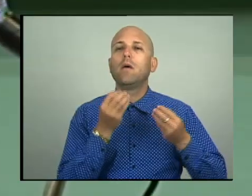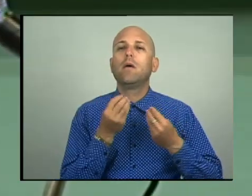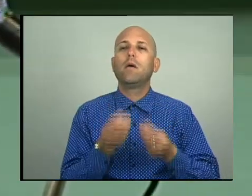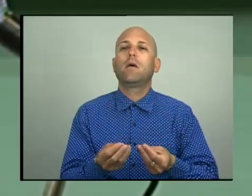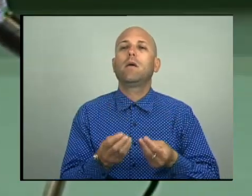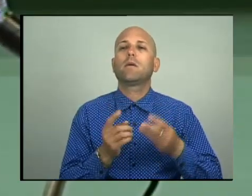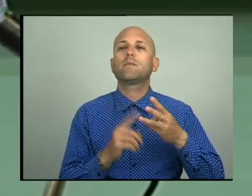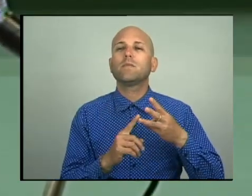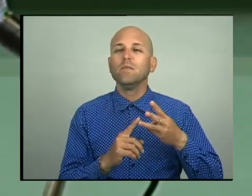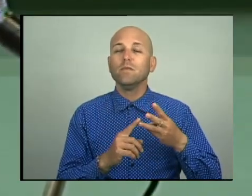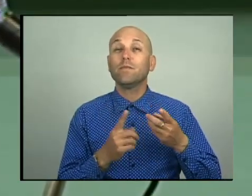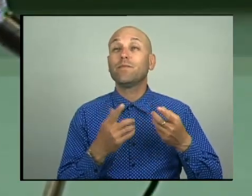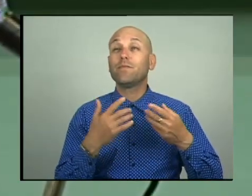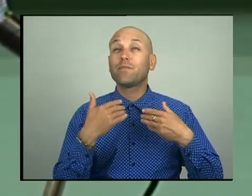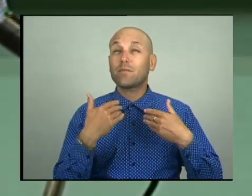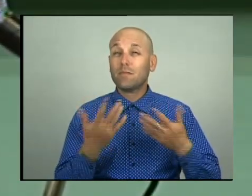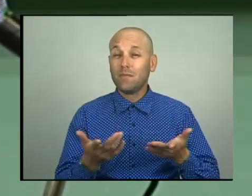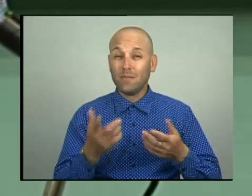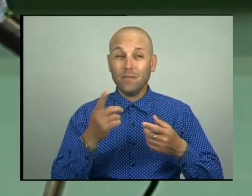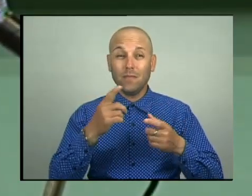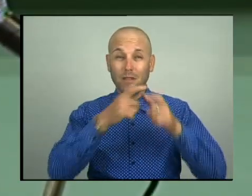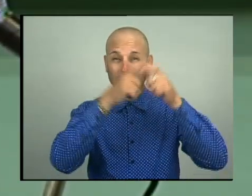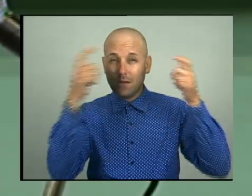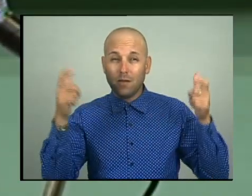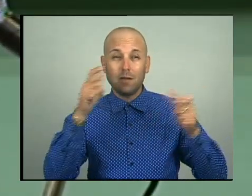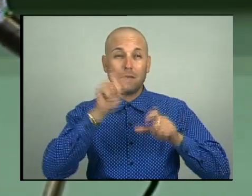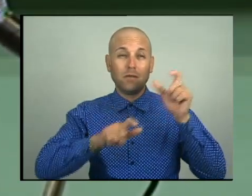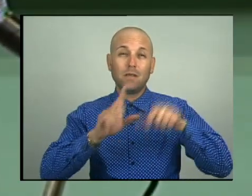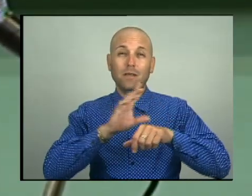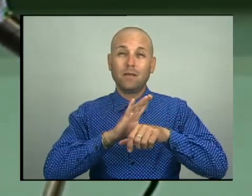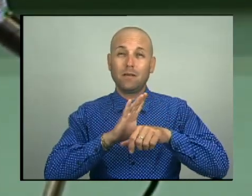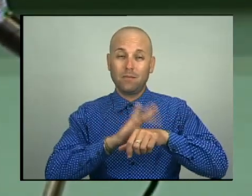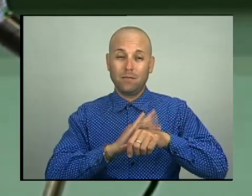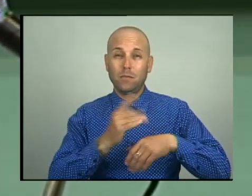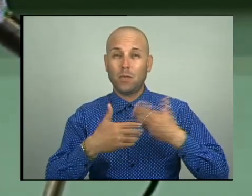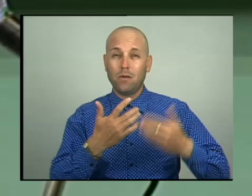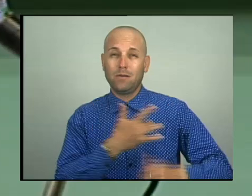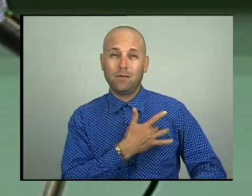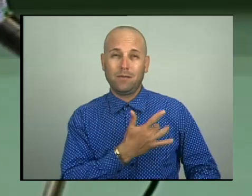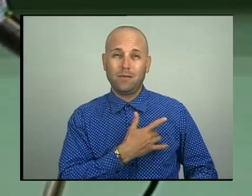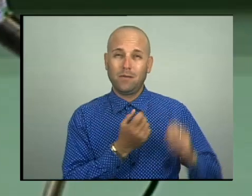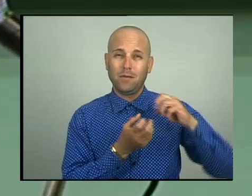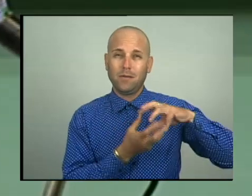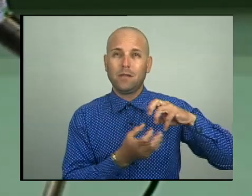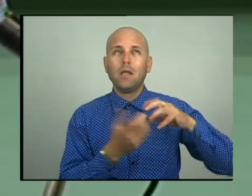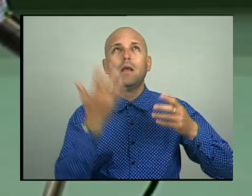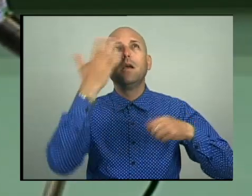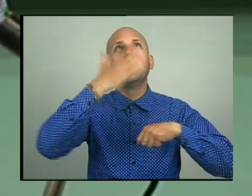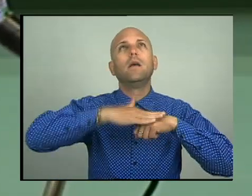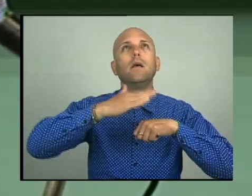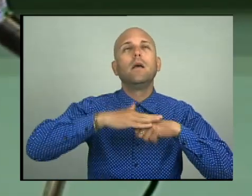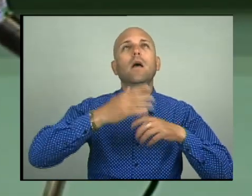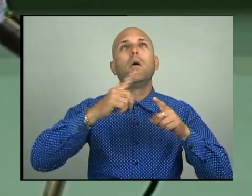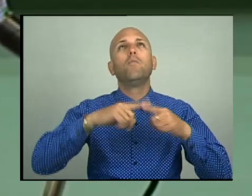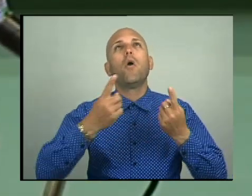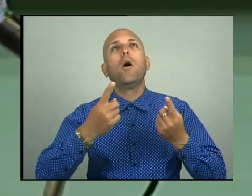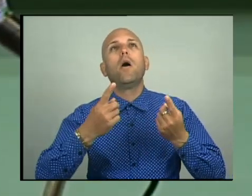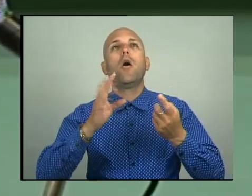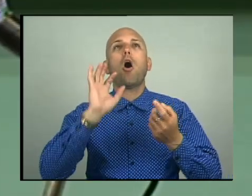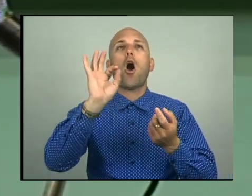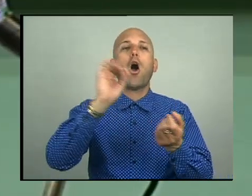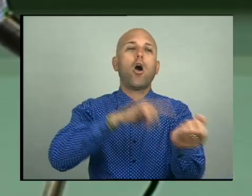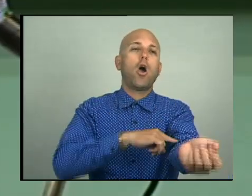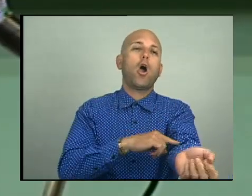Fallot, pero en realidad la mayoría de los pacientes que se presentan se desconoce la etiología o el mecanismo genético por el